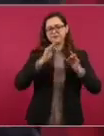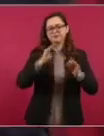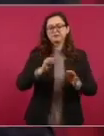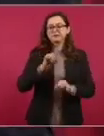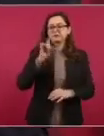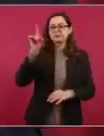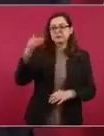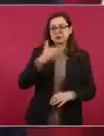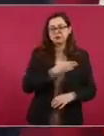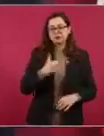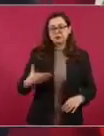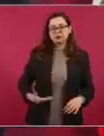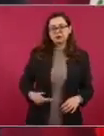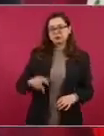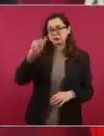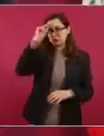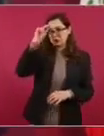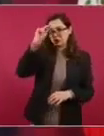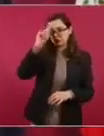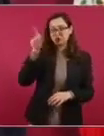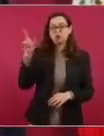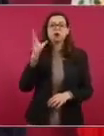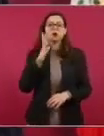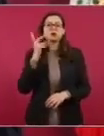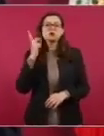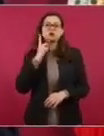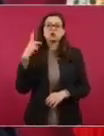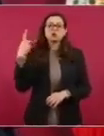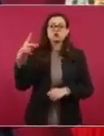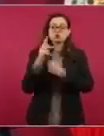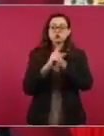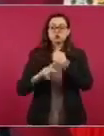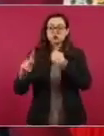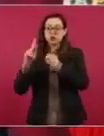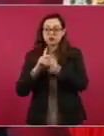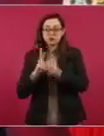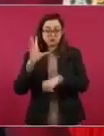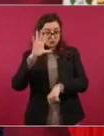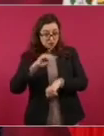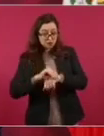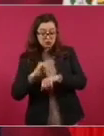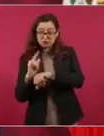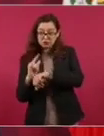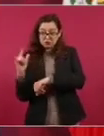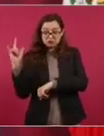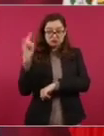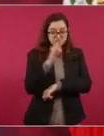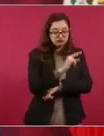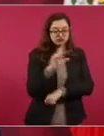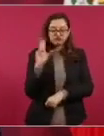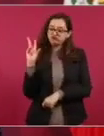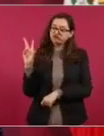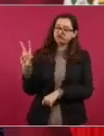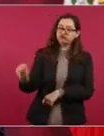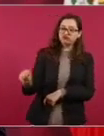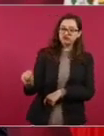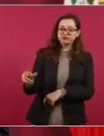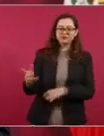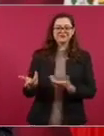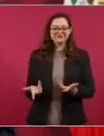Perú asistir y a él le corresponde la